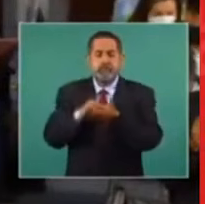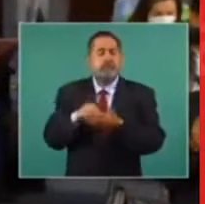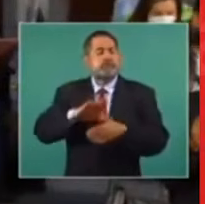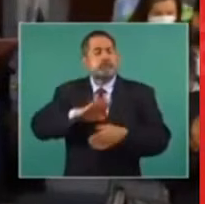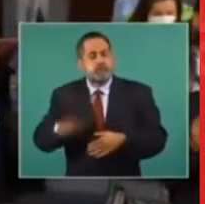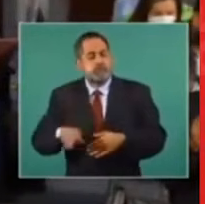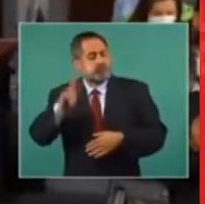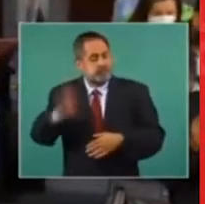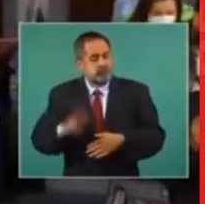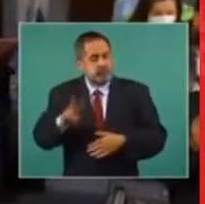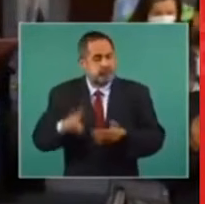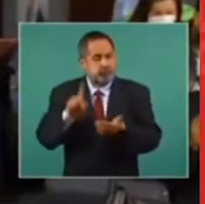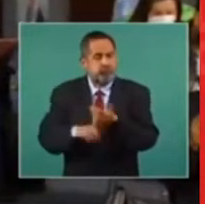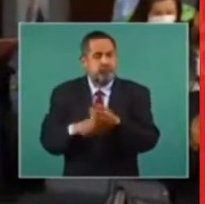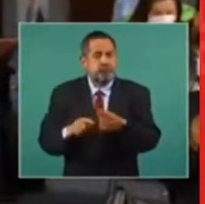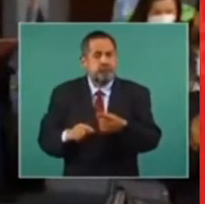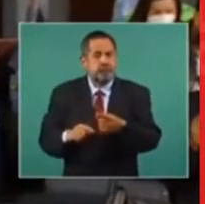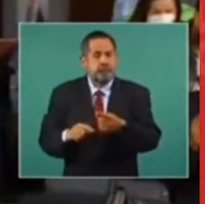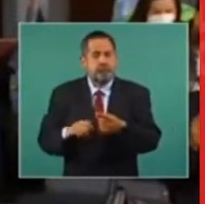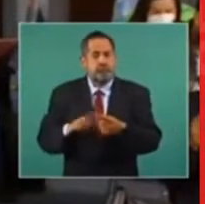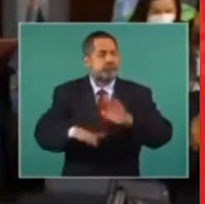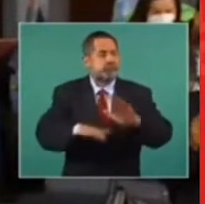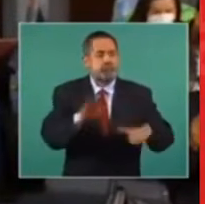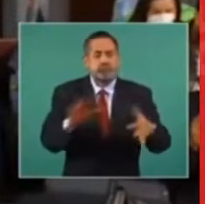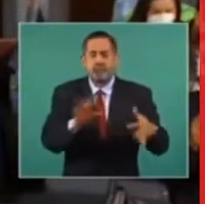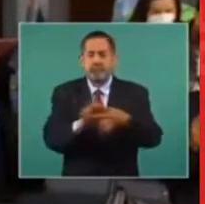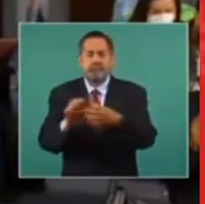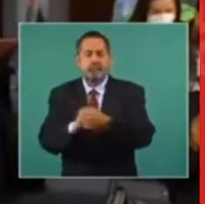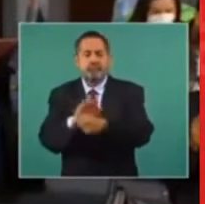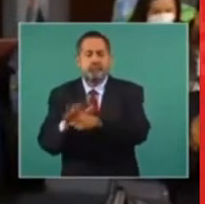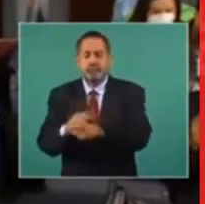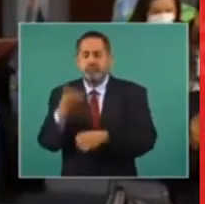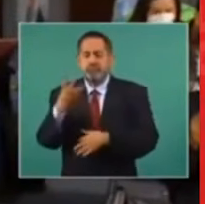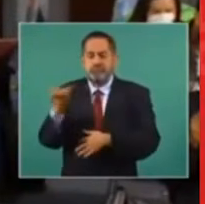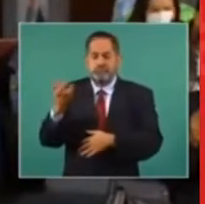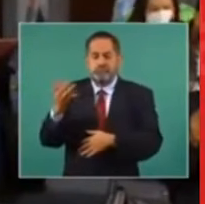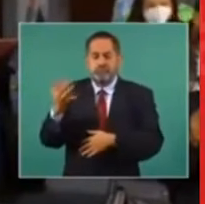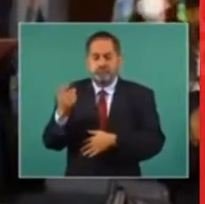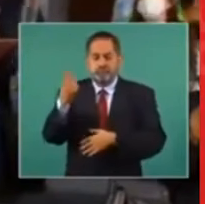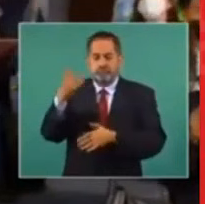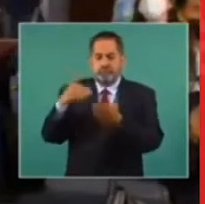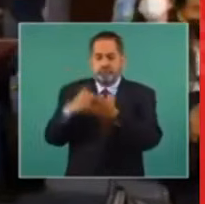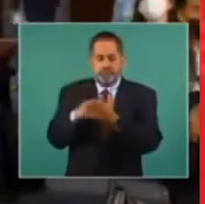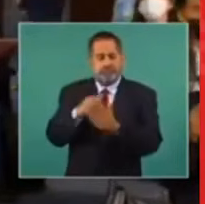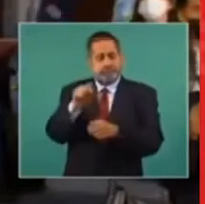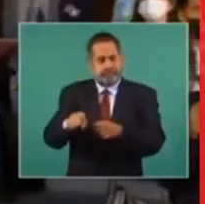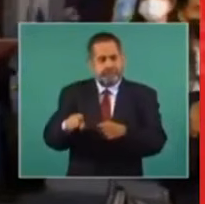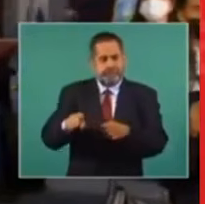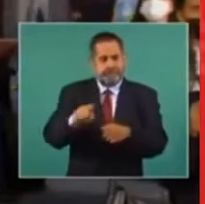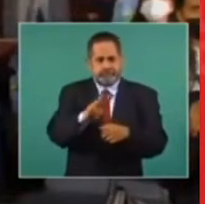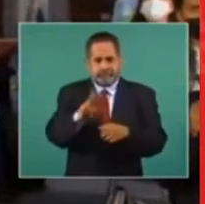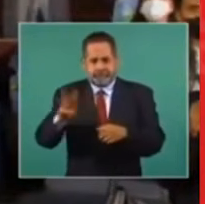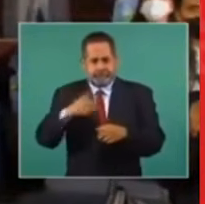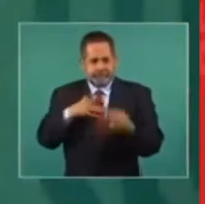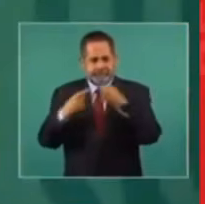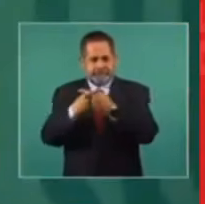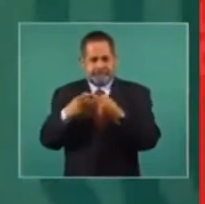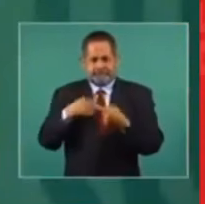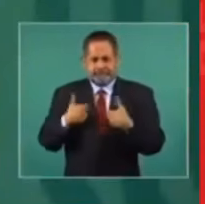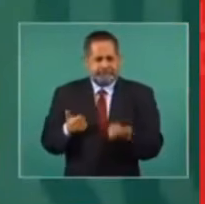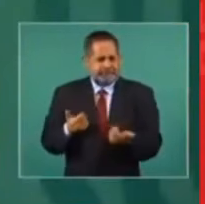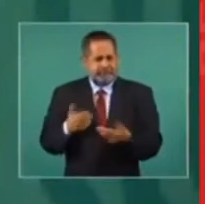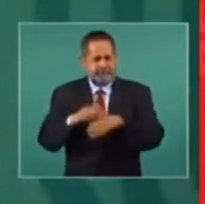que se conociera el proceso interno, y lo único que hizo en ese momento Jorge Ramos fue posicionarse desde la derecha, en la